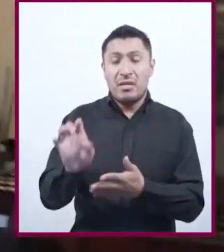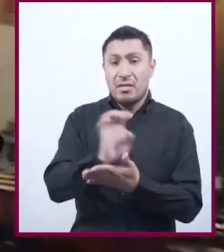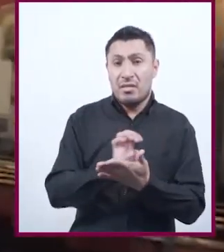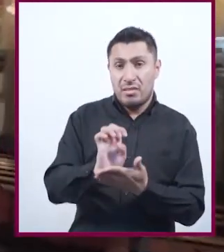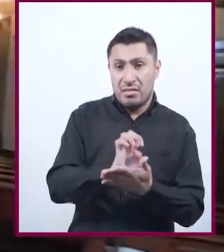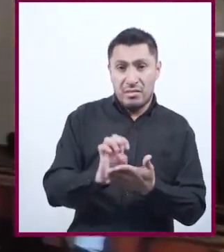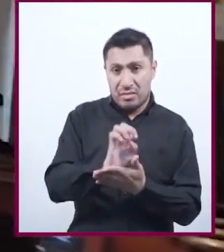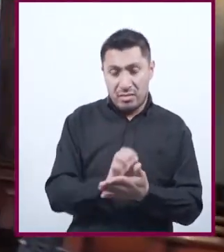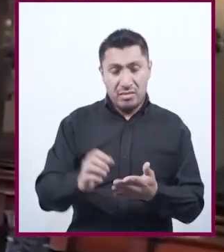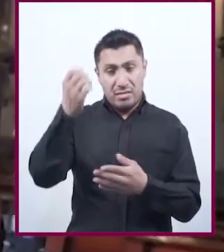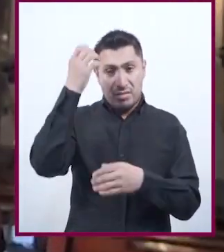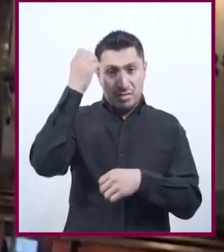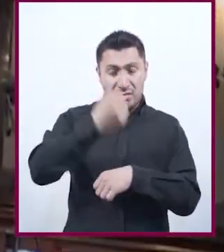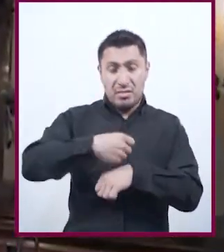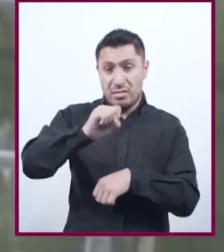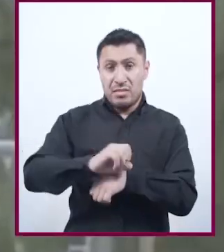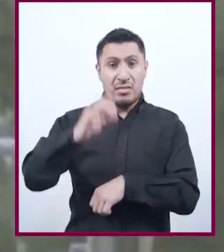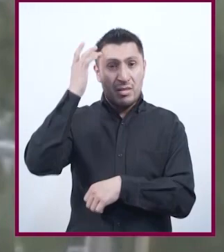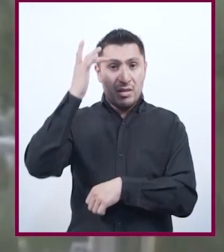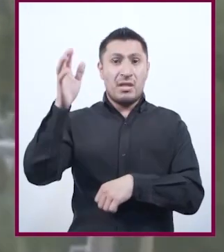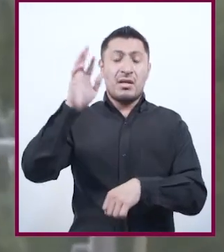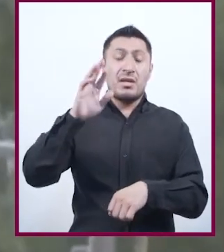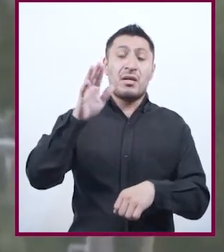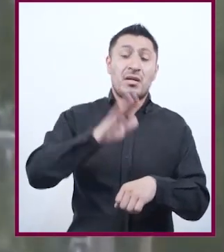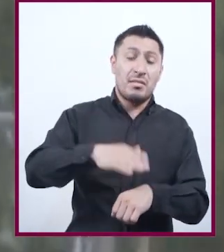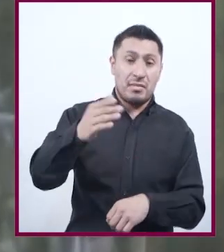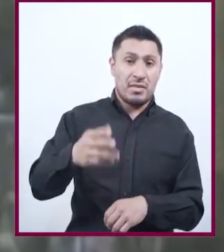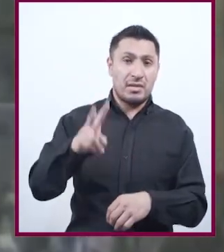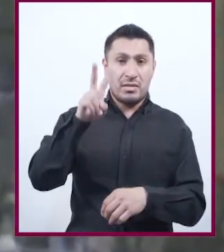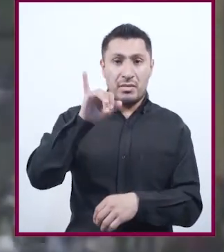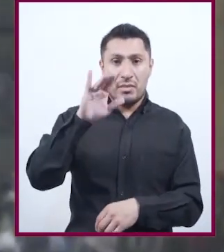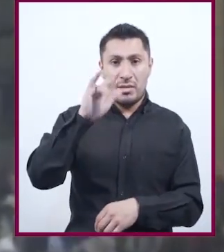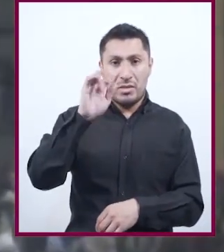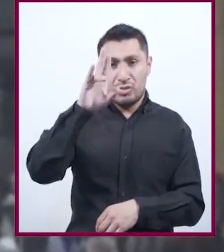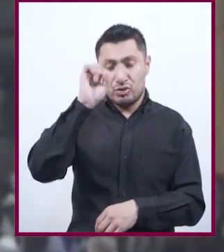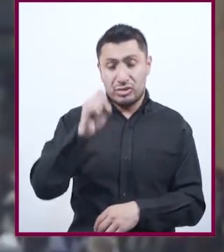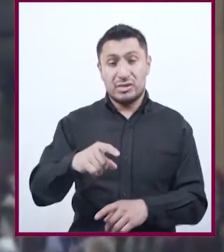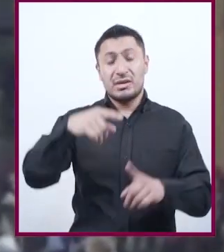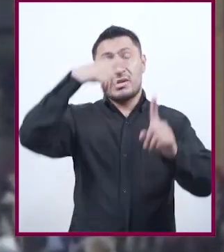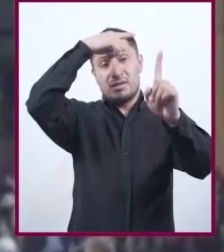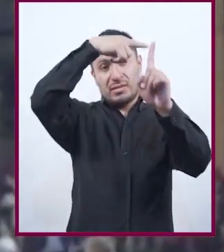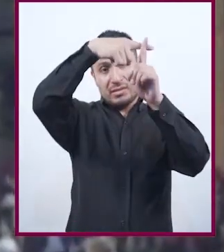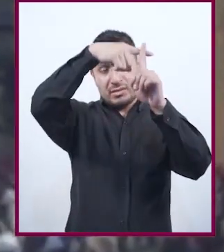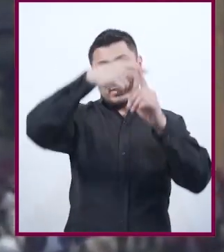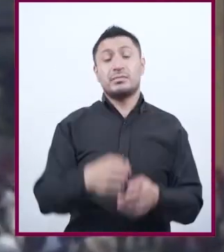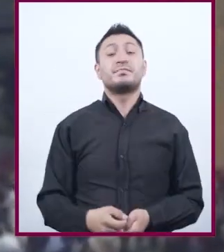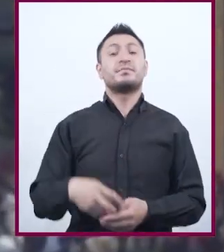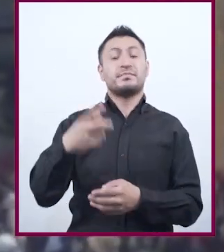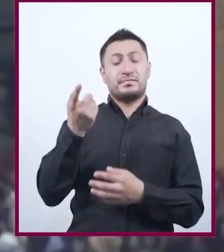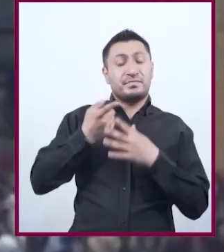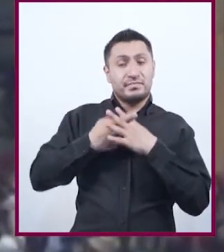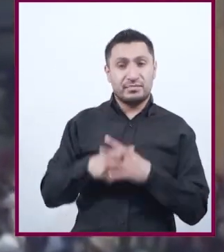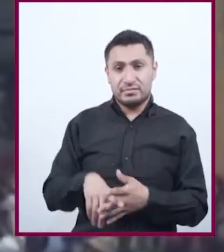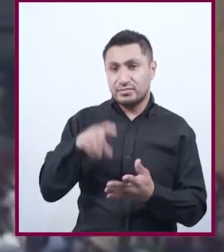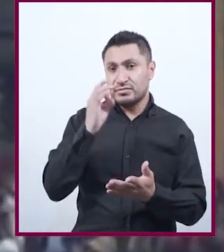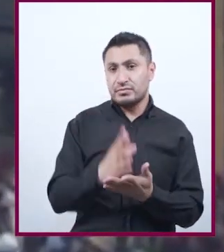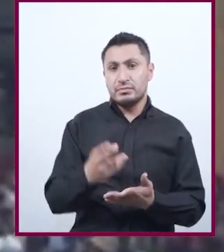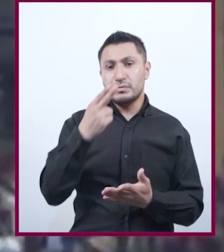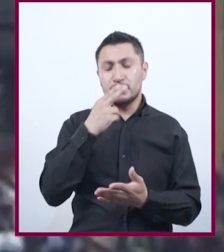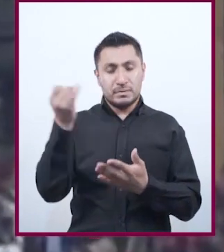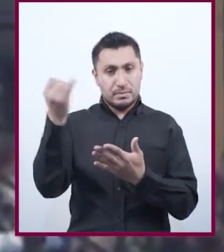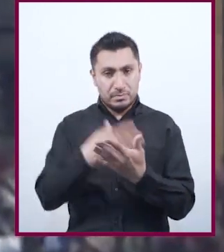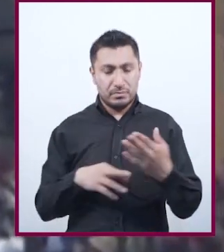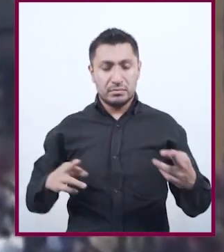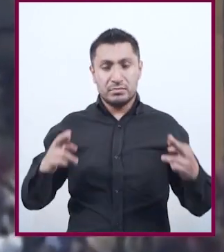a escenificar los hechos de la Semana Santa, en particular el Vía Crucis y la Crucifixión. Al principio solo